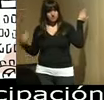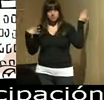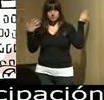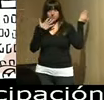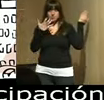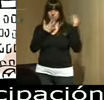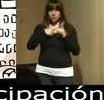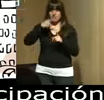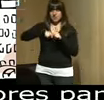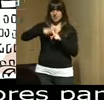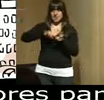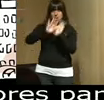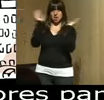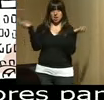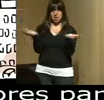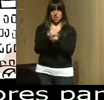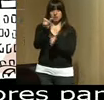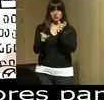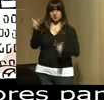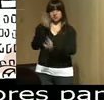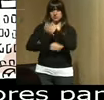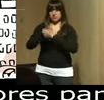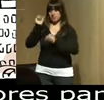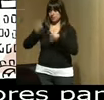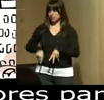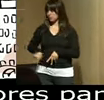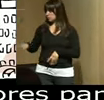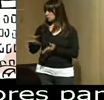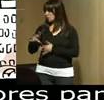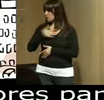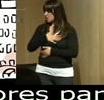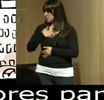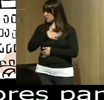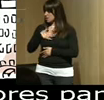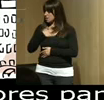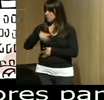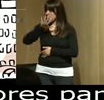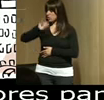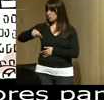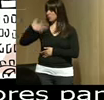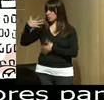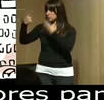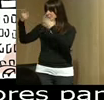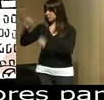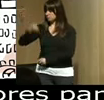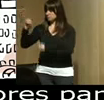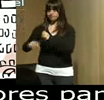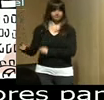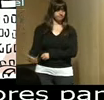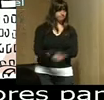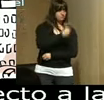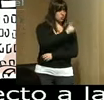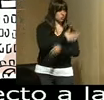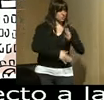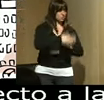nivel global, las personas con discapacidad tendrían un nivel de satisfacción del 5,56, mientras que las no discapacitadas